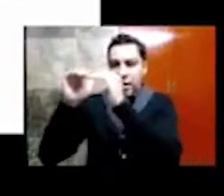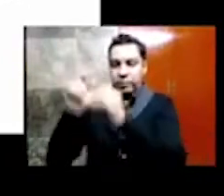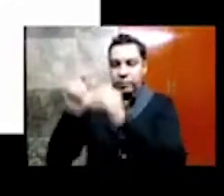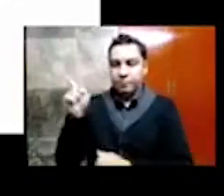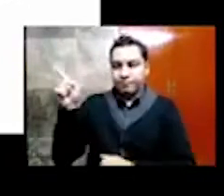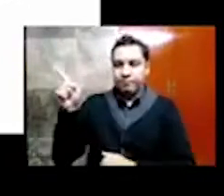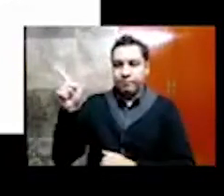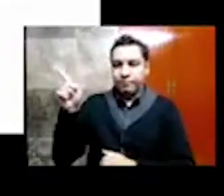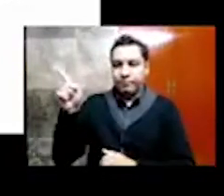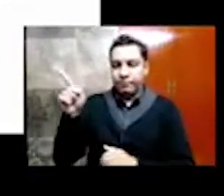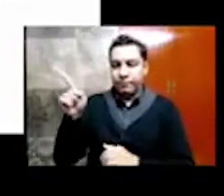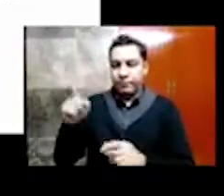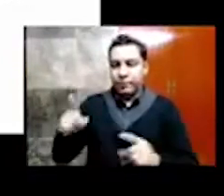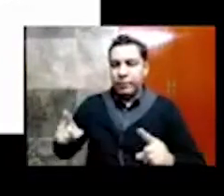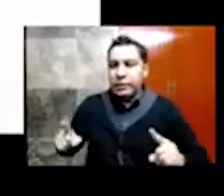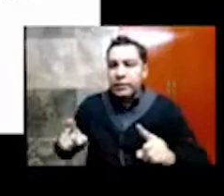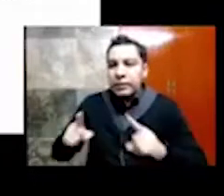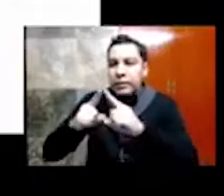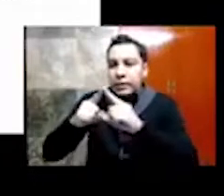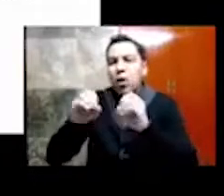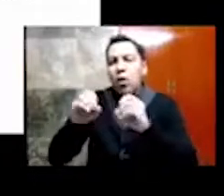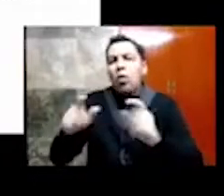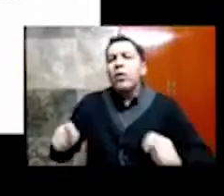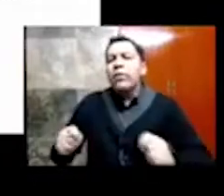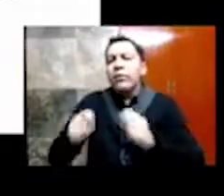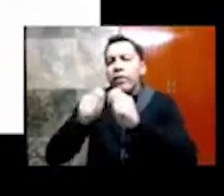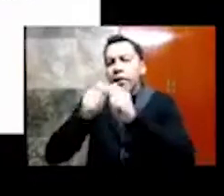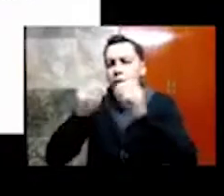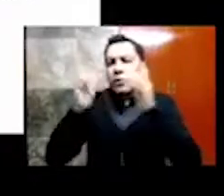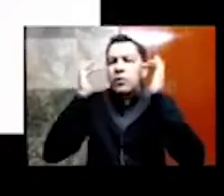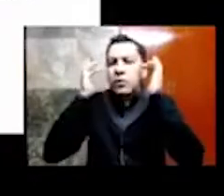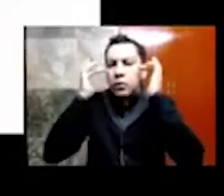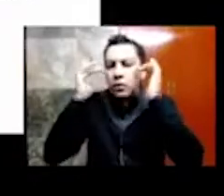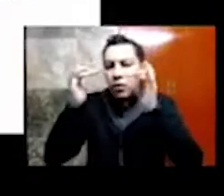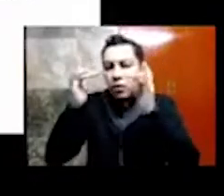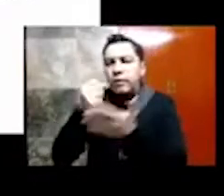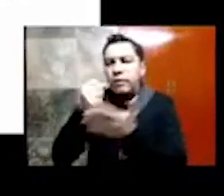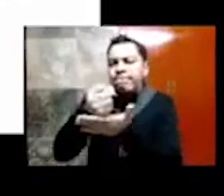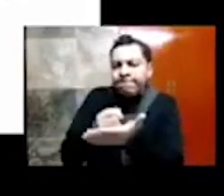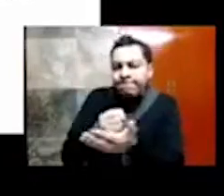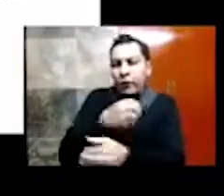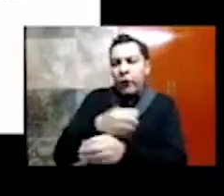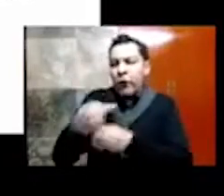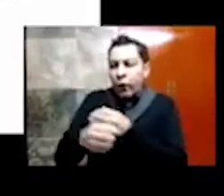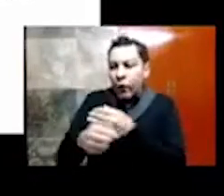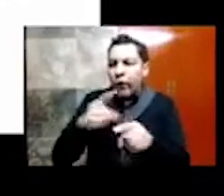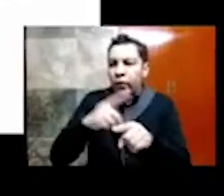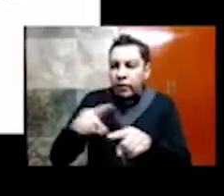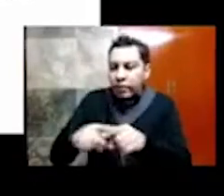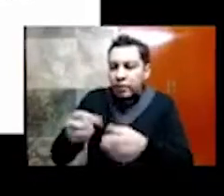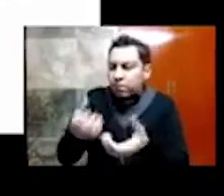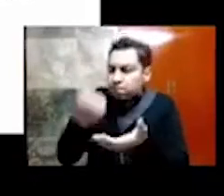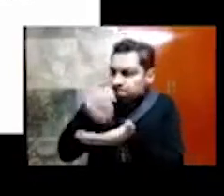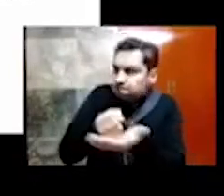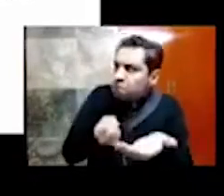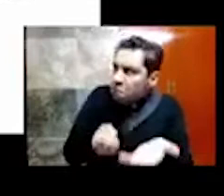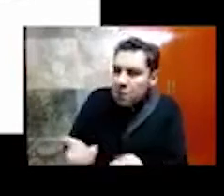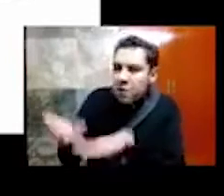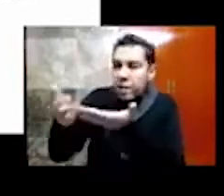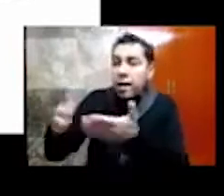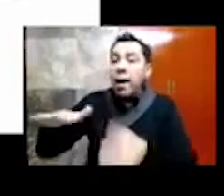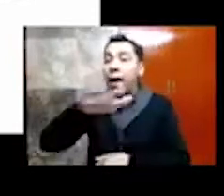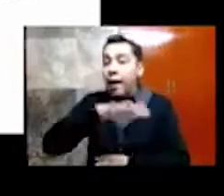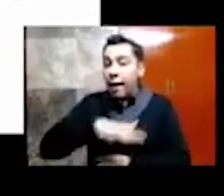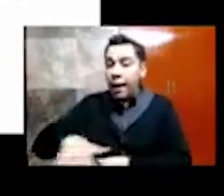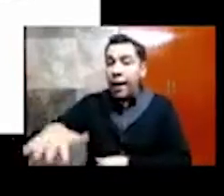Tikal, este sistema nuclear del Petén, en las tierras bajas del área maya, el